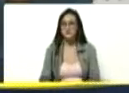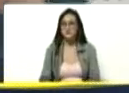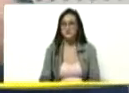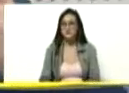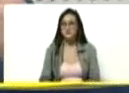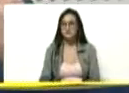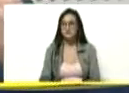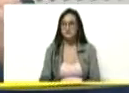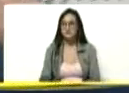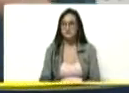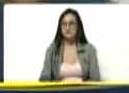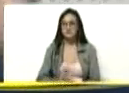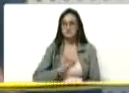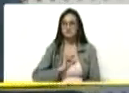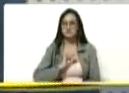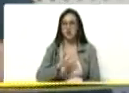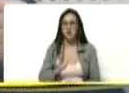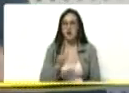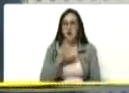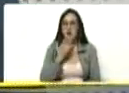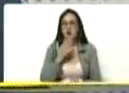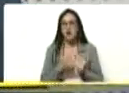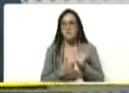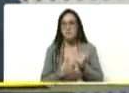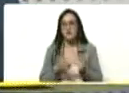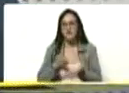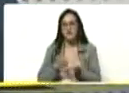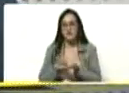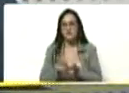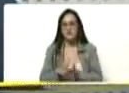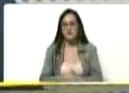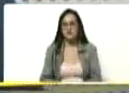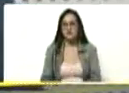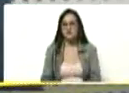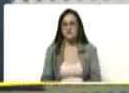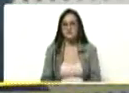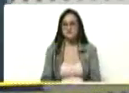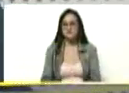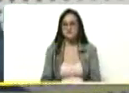se hereda con el ejemplo, con la firmeza